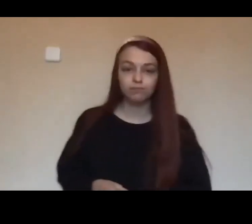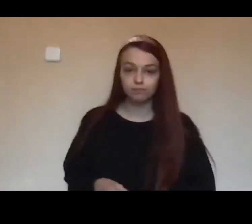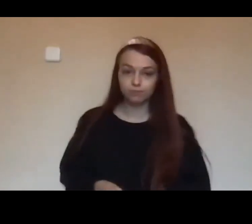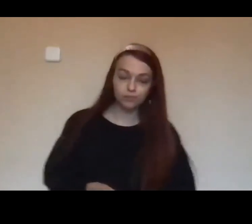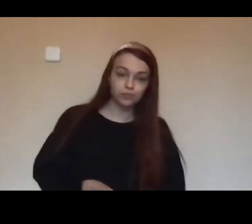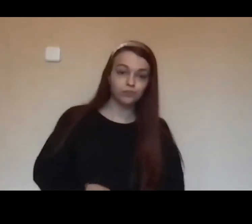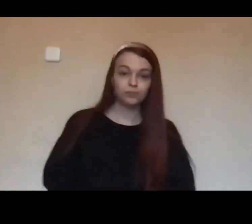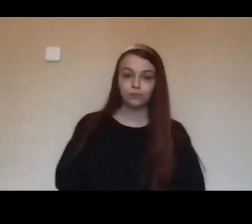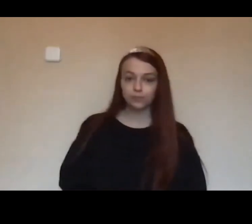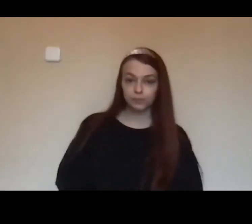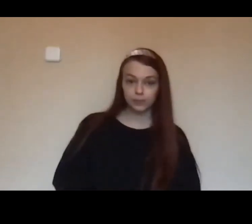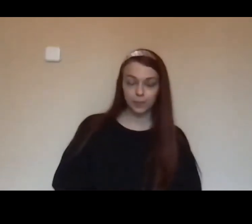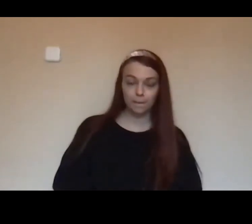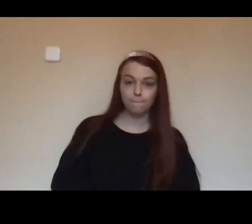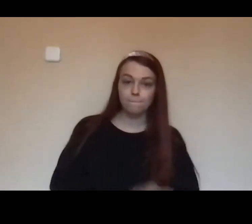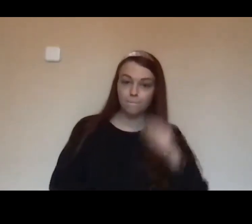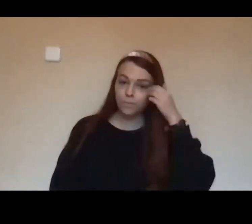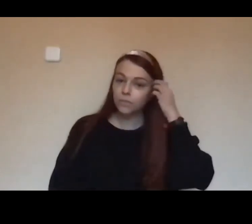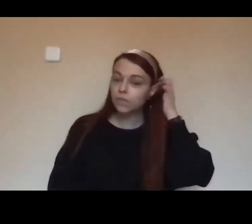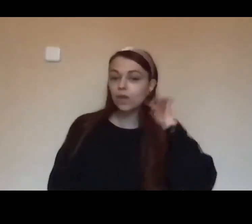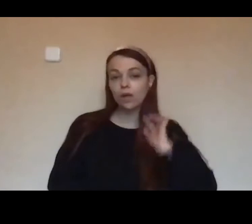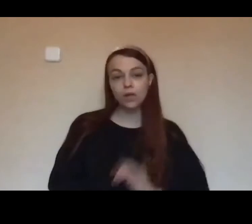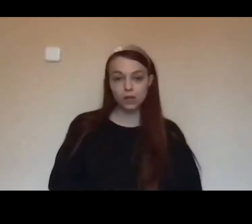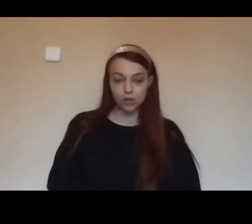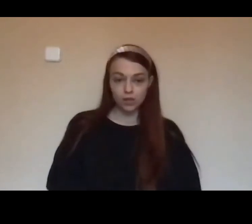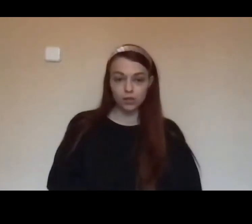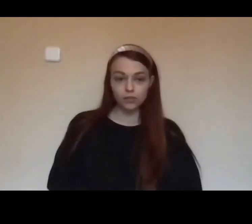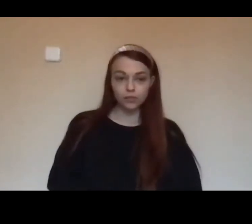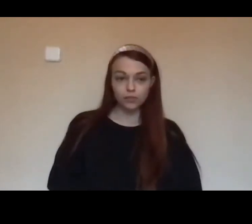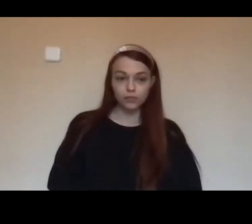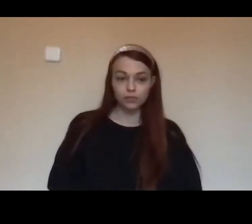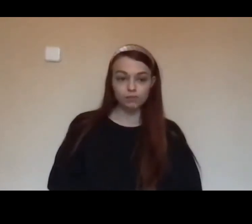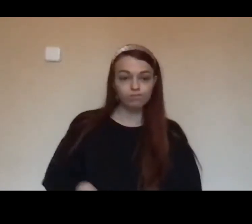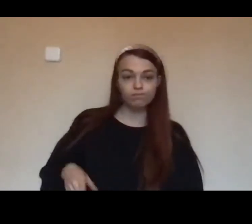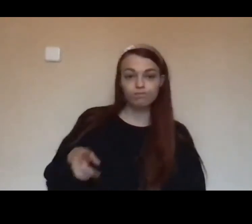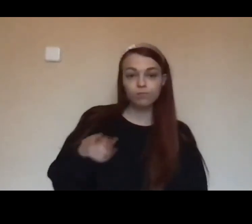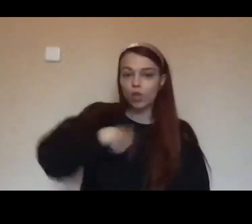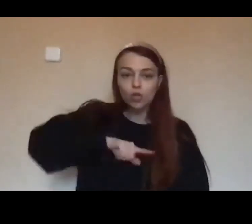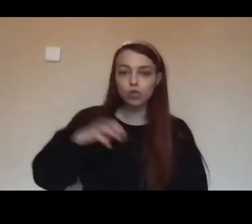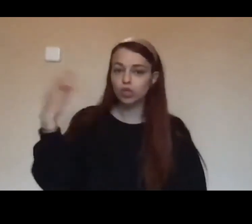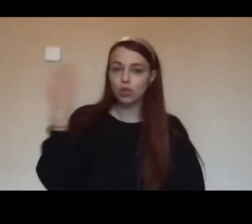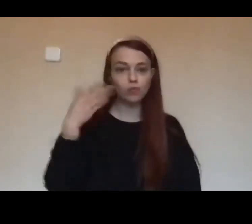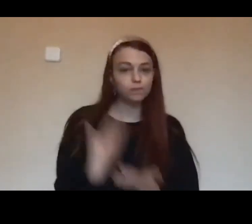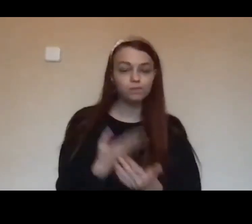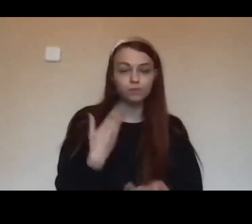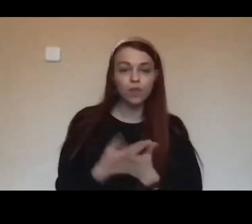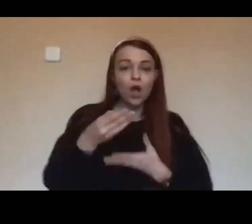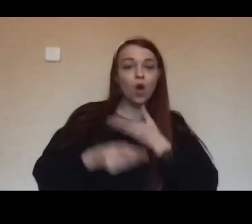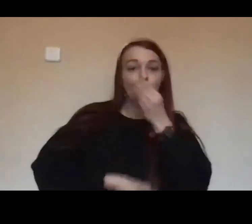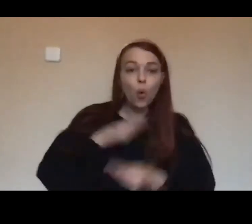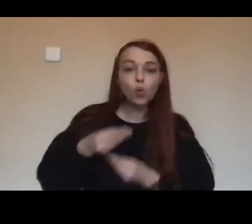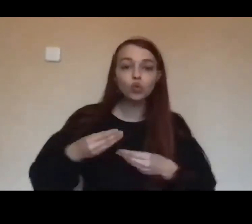la obligatoriedad de facilitar la posibilidad de acceso, uso y disfrute de los bienes